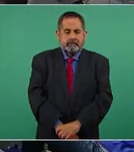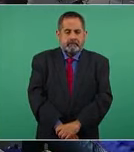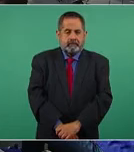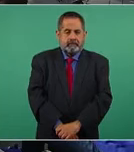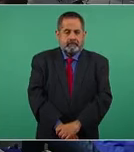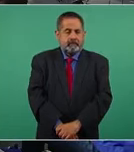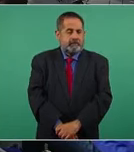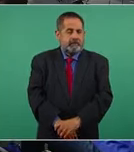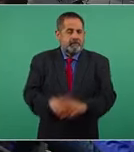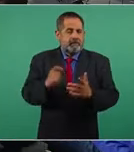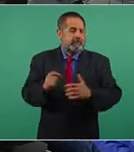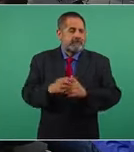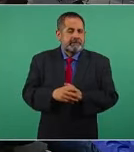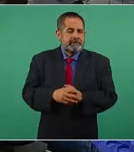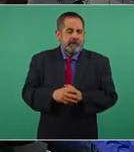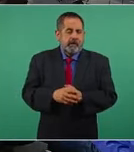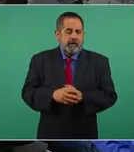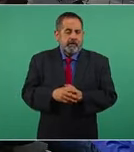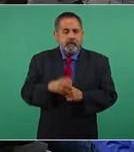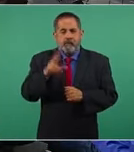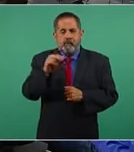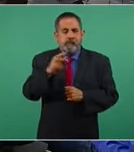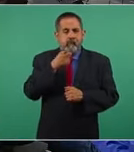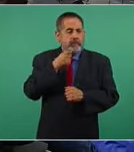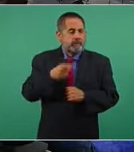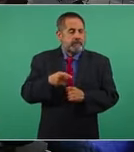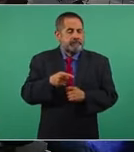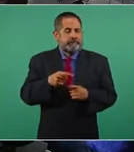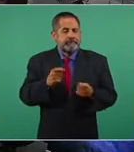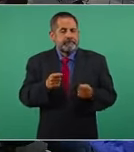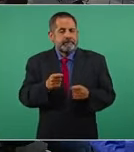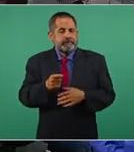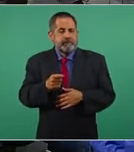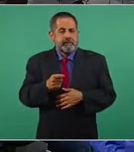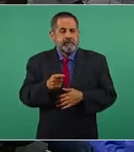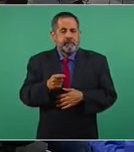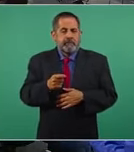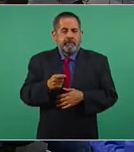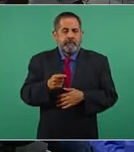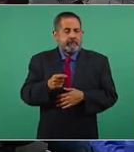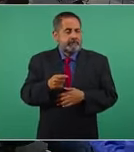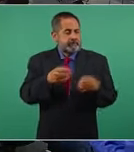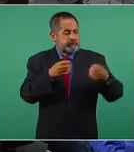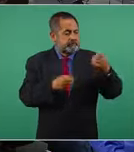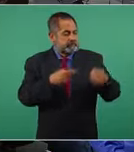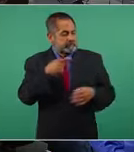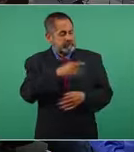Entonces, no es decir se niega el mandato del juez.